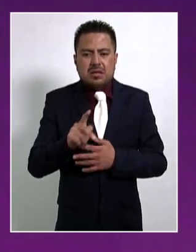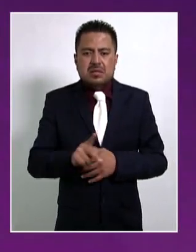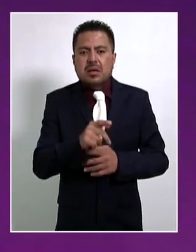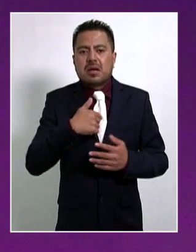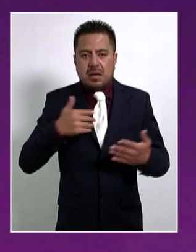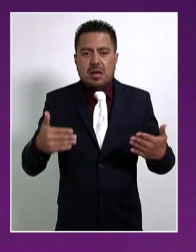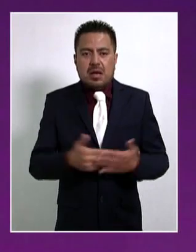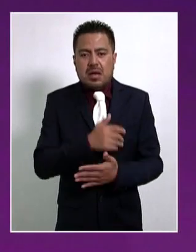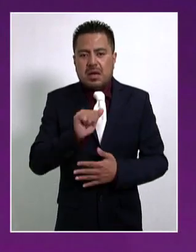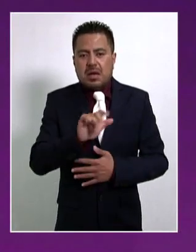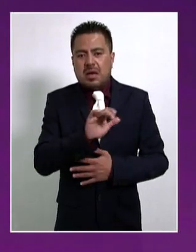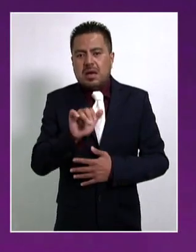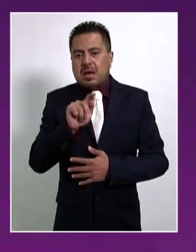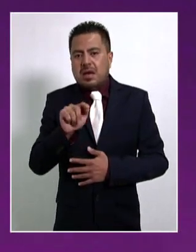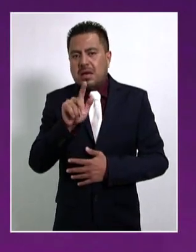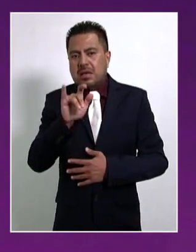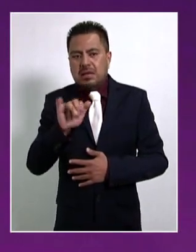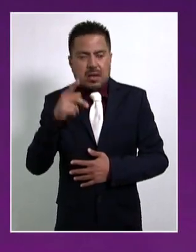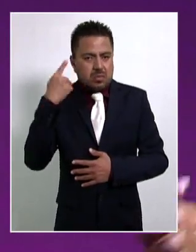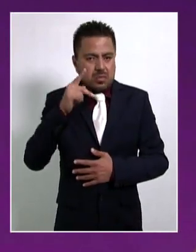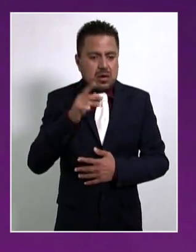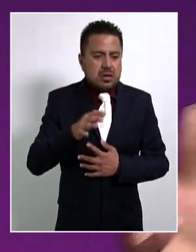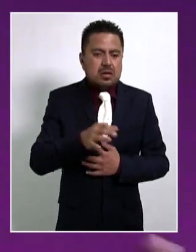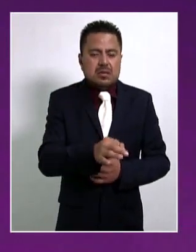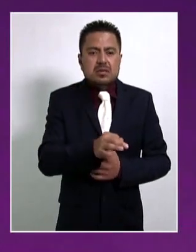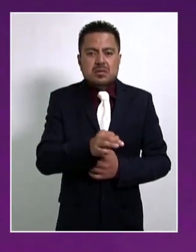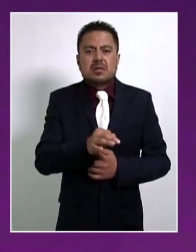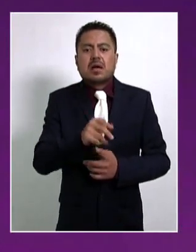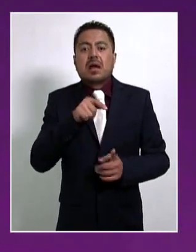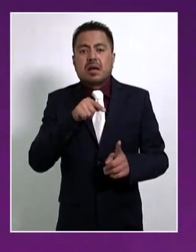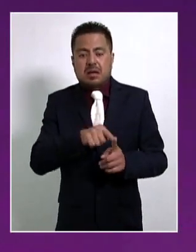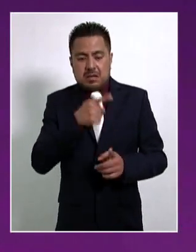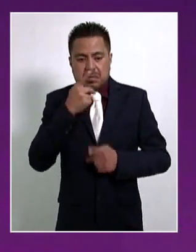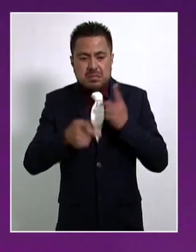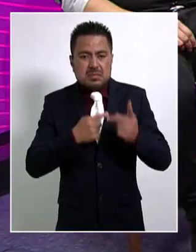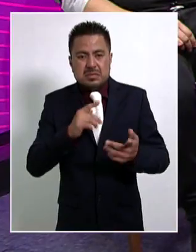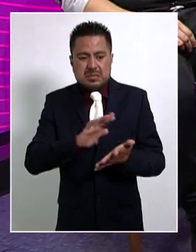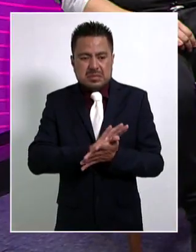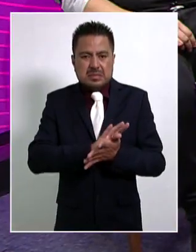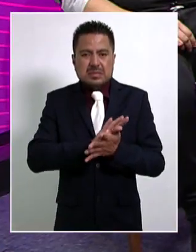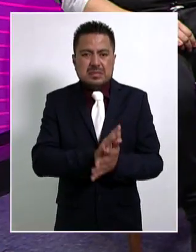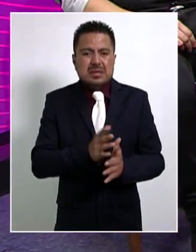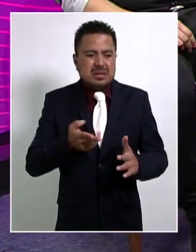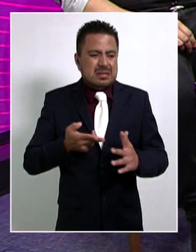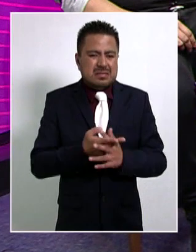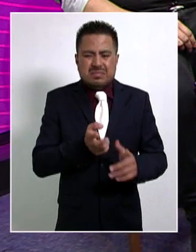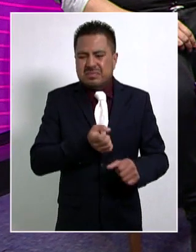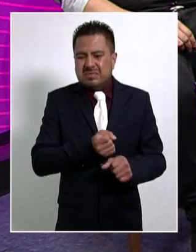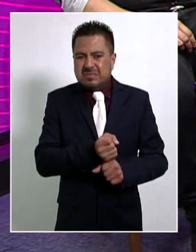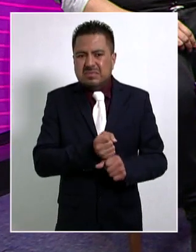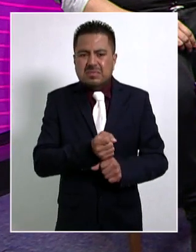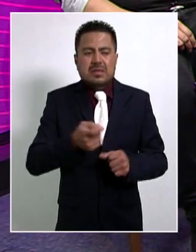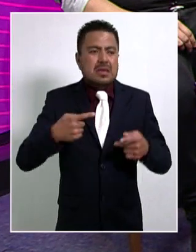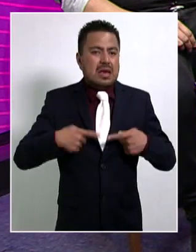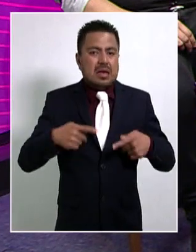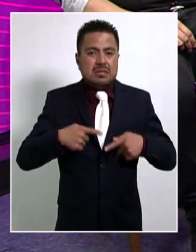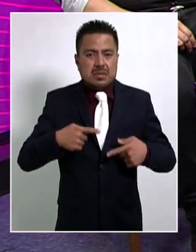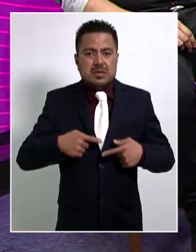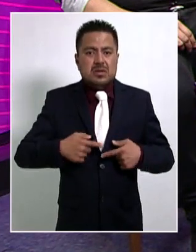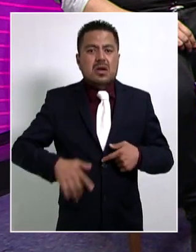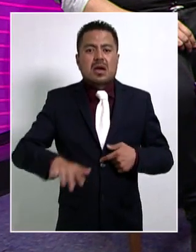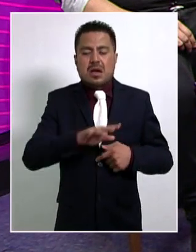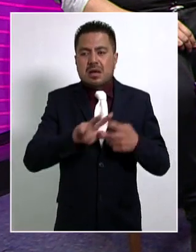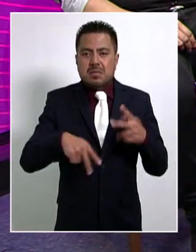Nací en Acatlán, hablo náhuatl. Y hablando un poco también de esta discriminación y de las violencias que sufrimos las personas